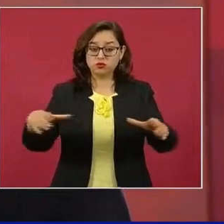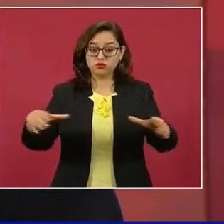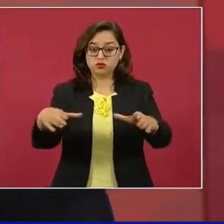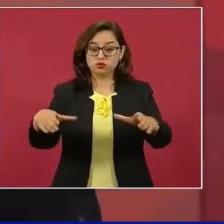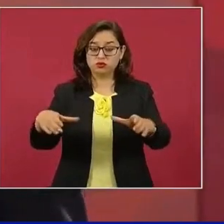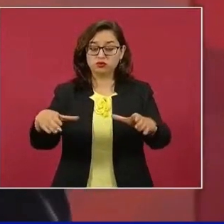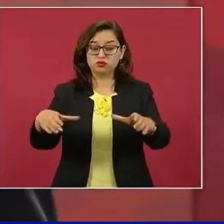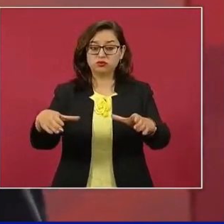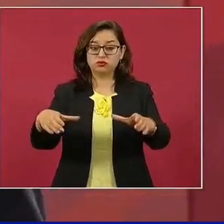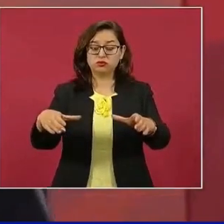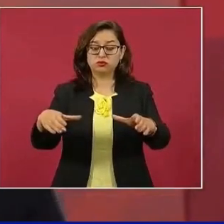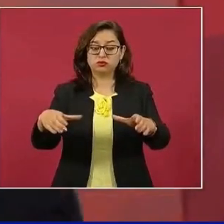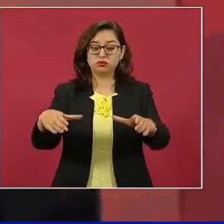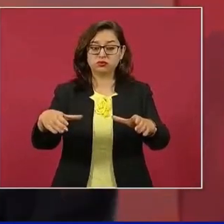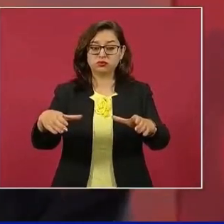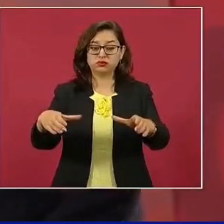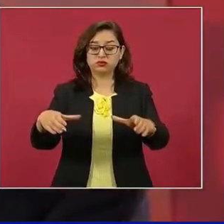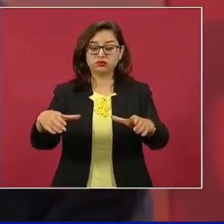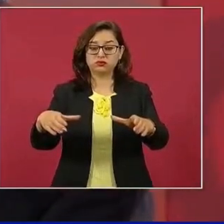lo